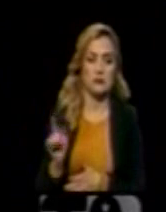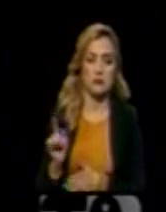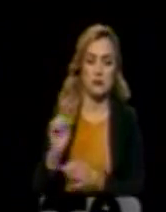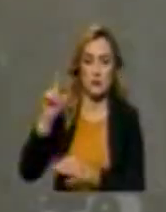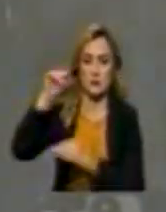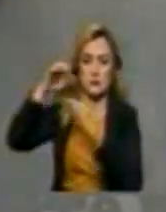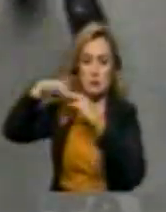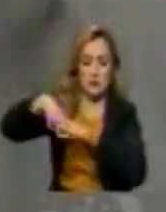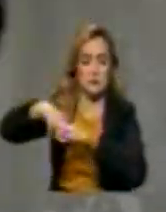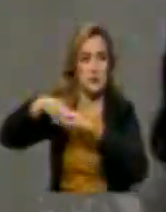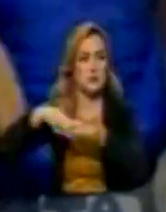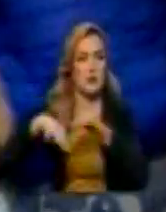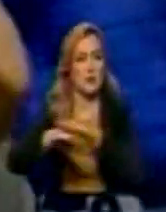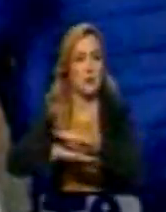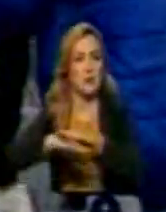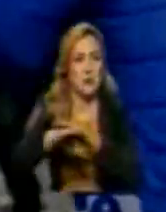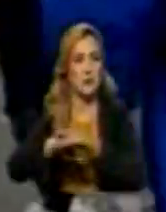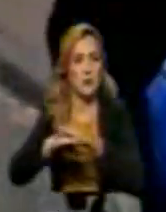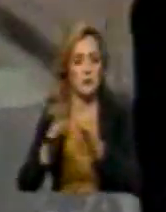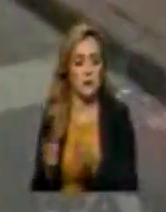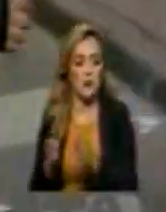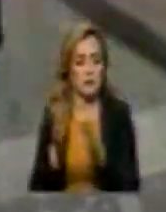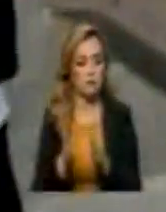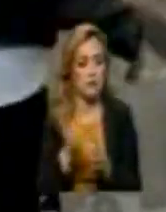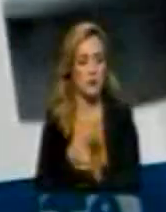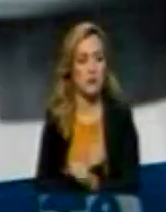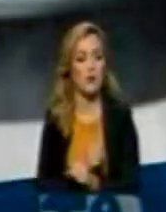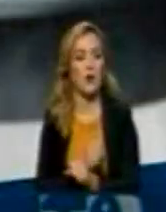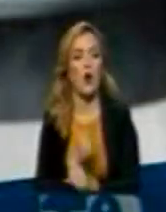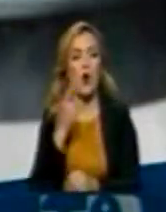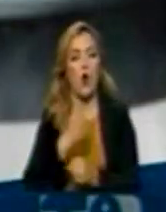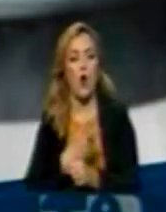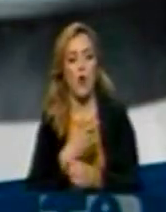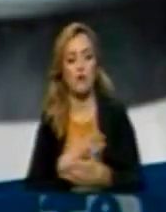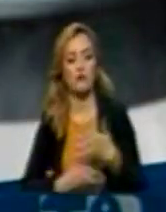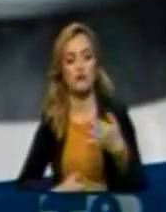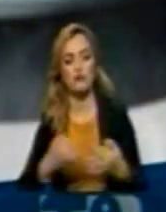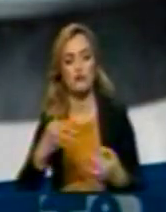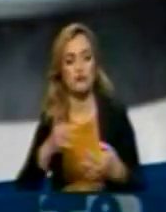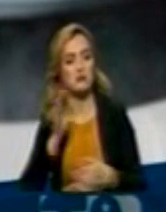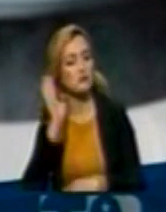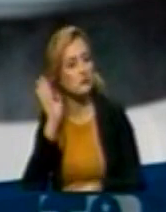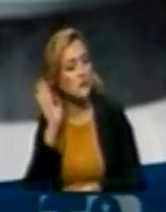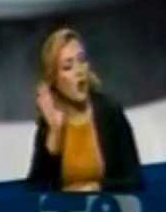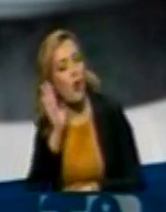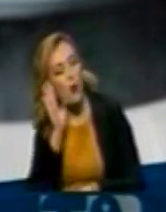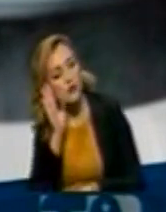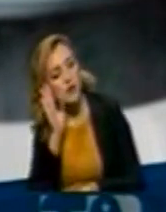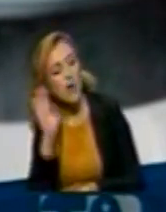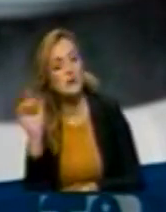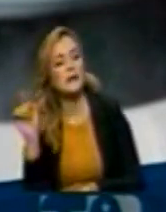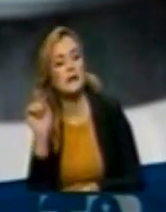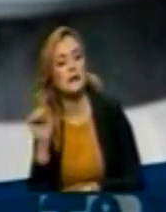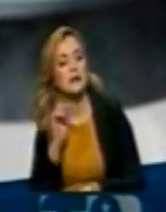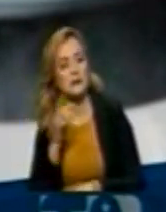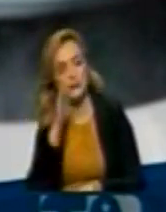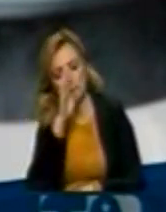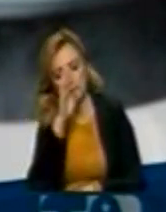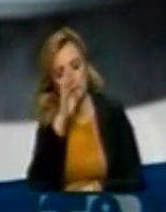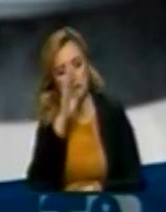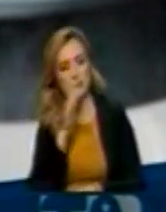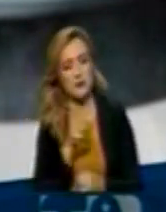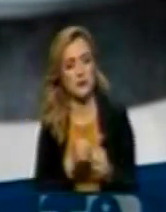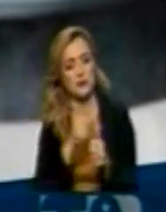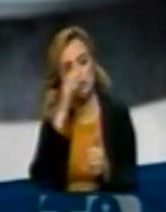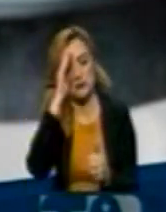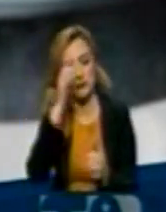sobre esta base prepara sus alegatos, en los que incluye órdenes judiciales, escuchas telefónicas, seguimiento policial, vigilancia y mensajes